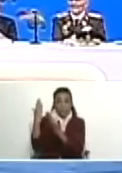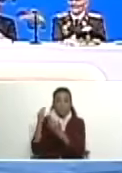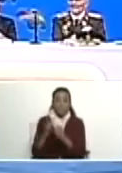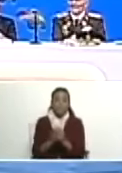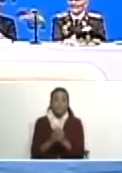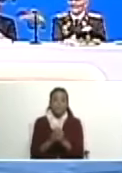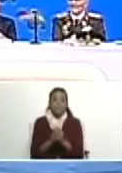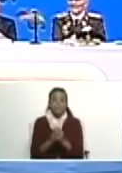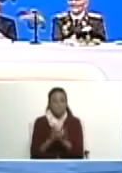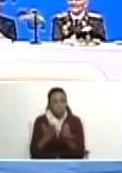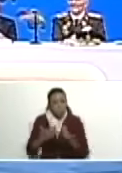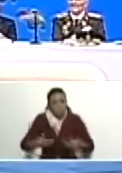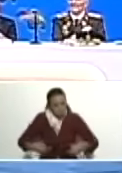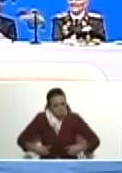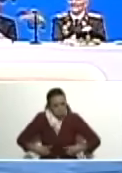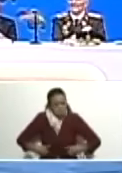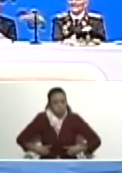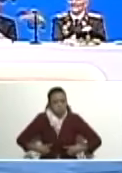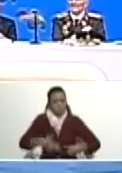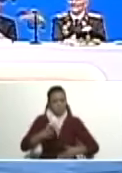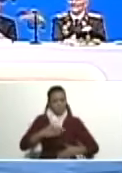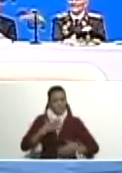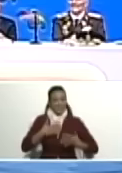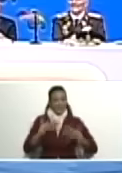con el mejor ánimo